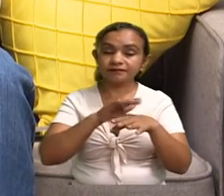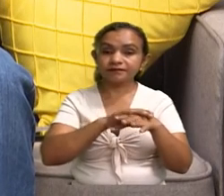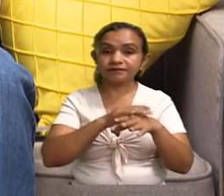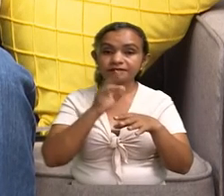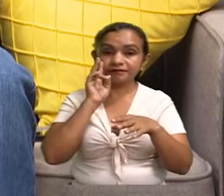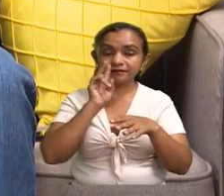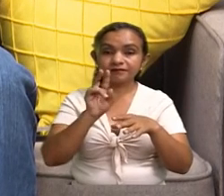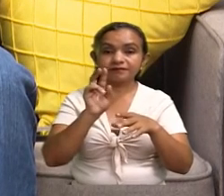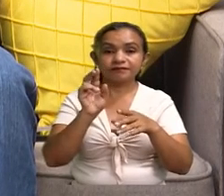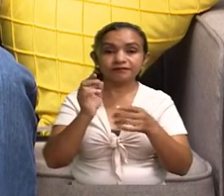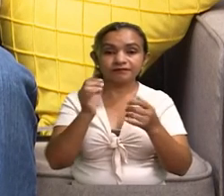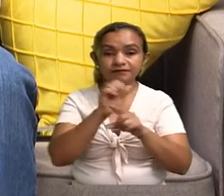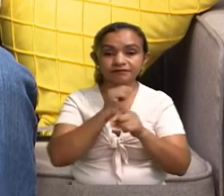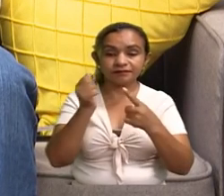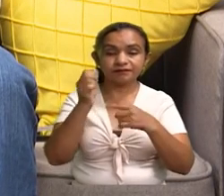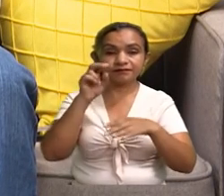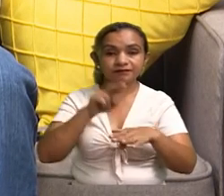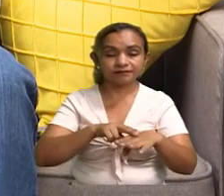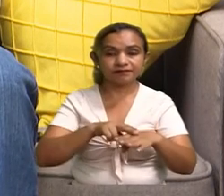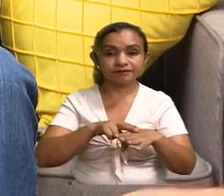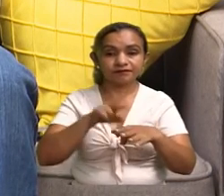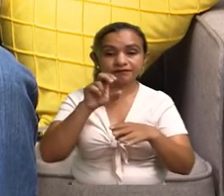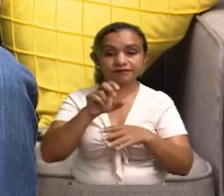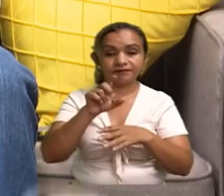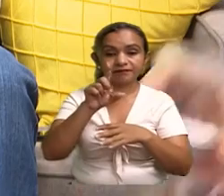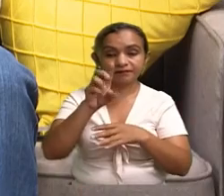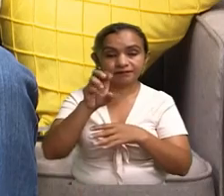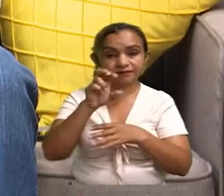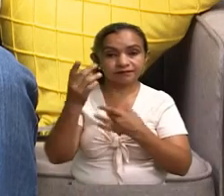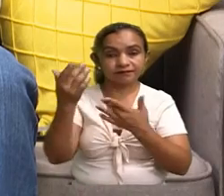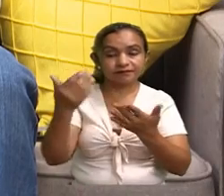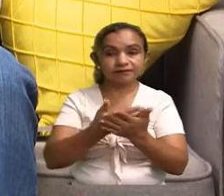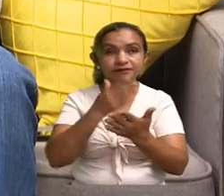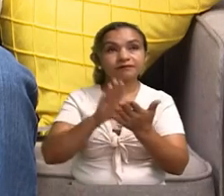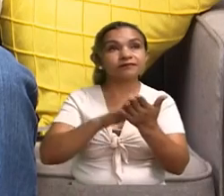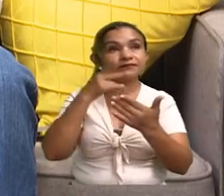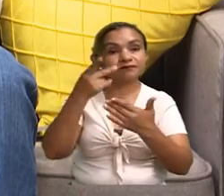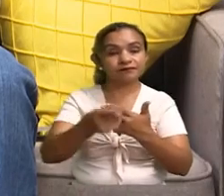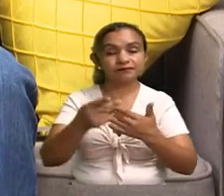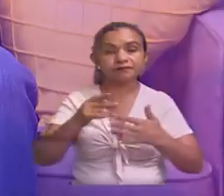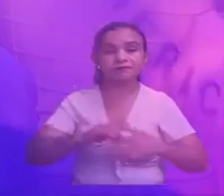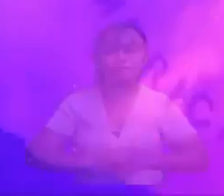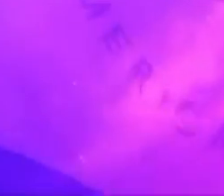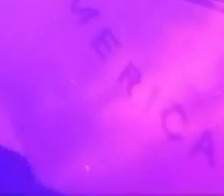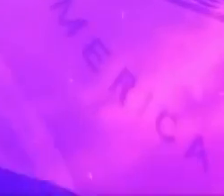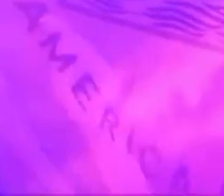de nuestro canal, el canal de la Asamblea Nacional. Estuvo con ustedes, Selmer Marcia, y les esperamos en una nueva edición.